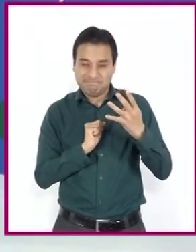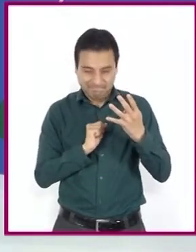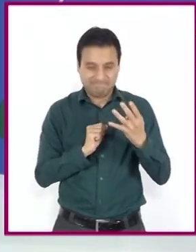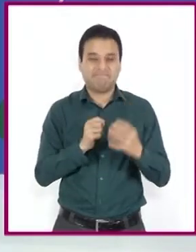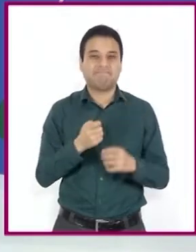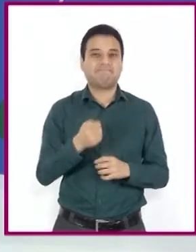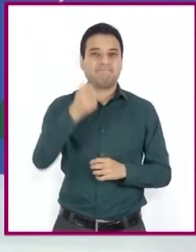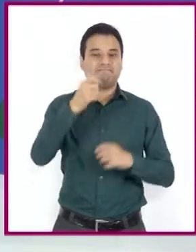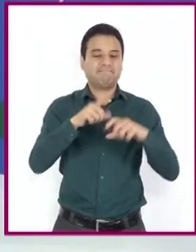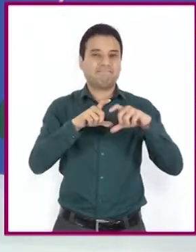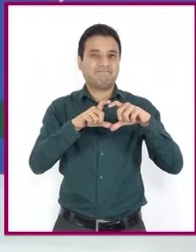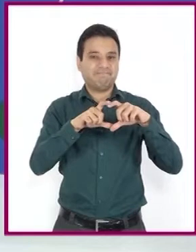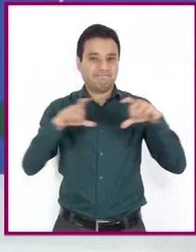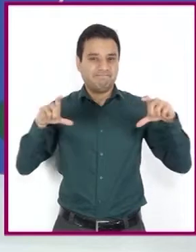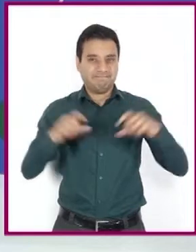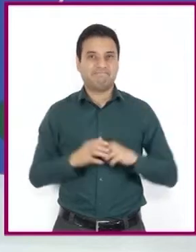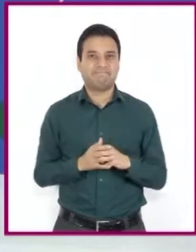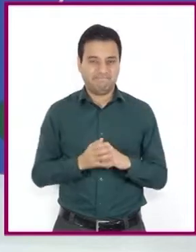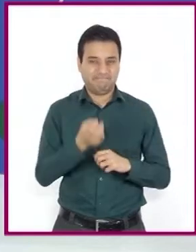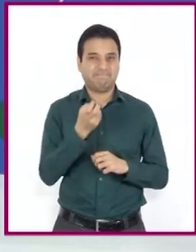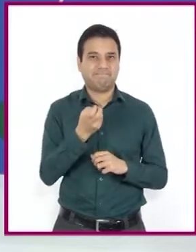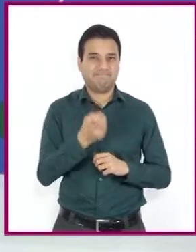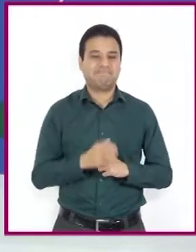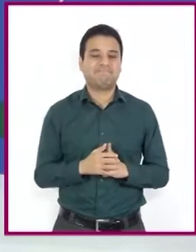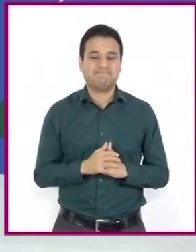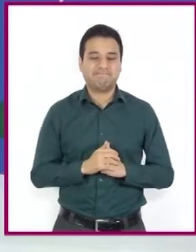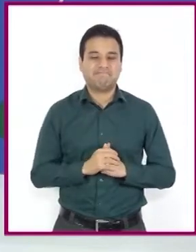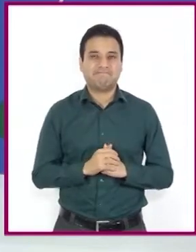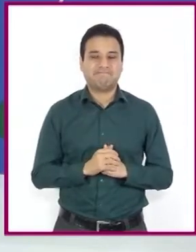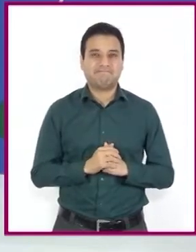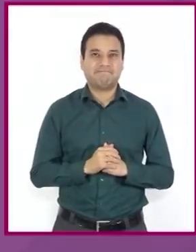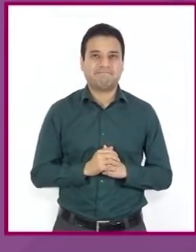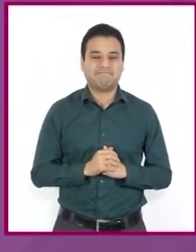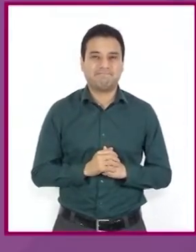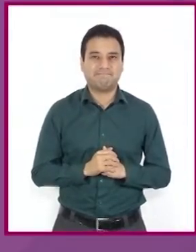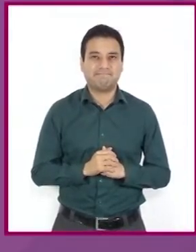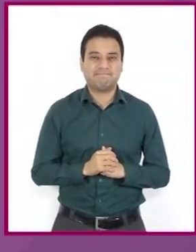que debemos iniciar precisamente con este fragmento.